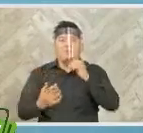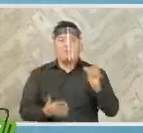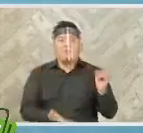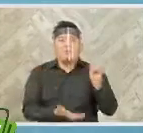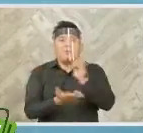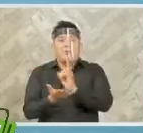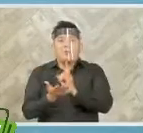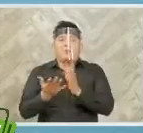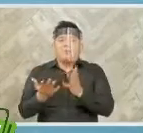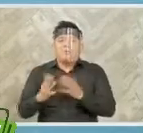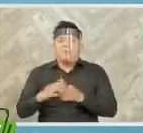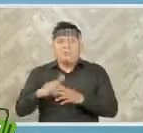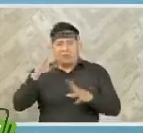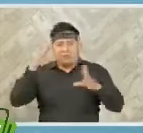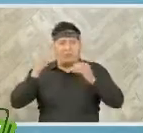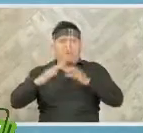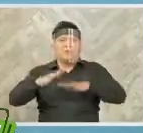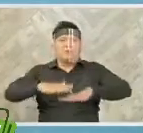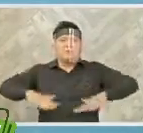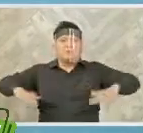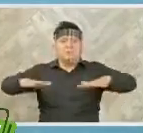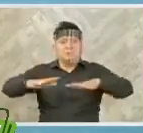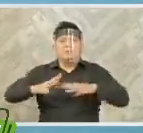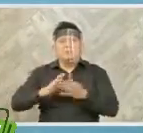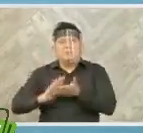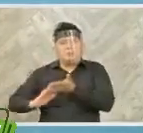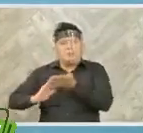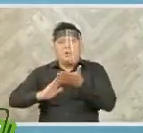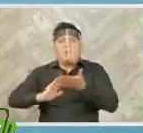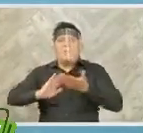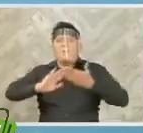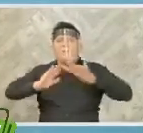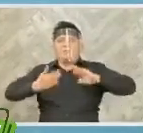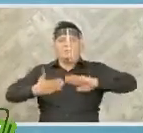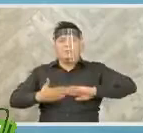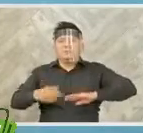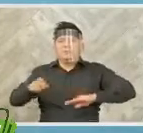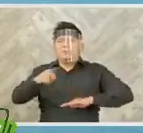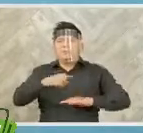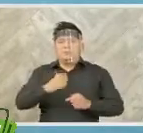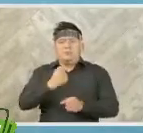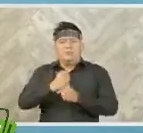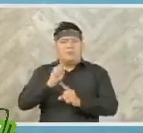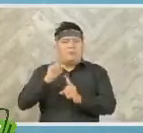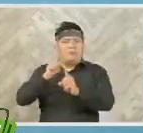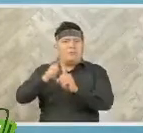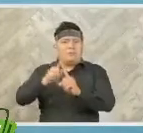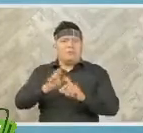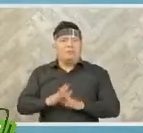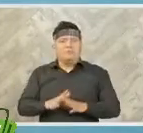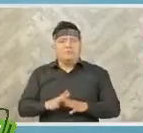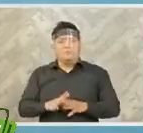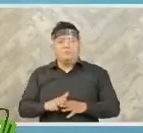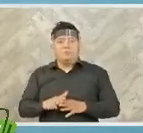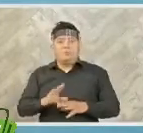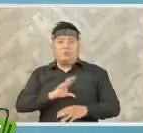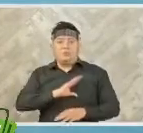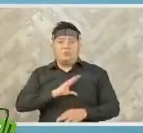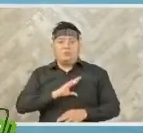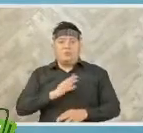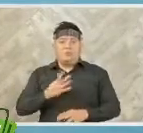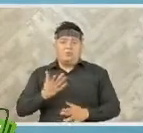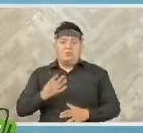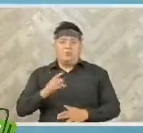unos escenarios de reconciliación que son fundamentales para poder trabajar hacia la paz y hacia este abordaje que tenemos desde la Alcaldía de